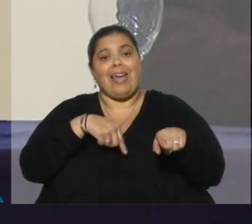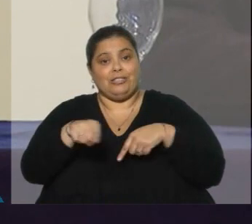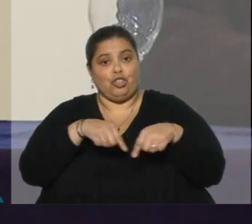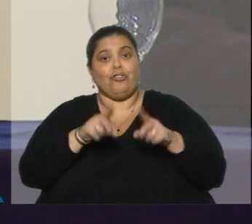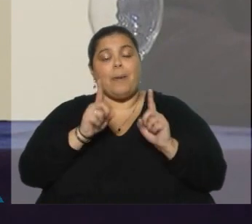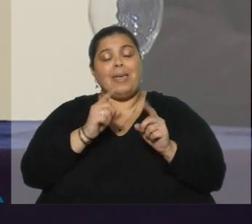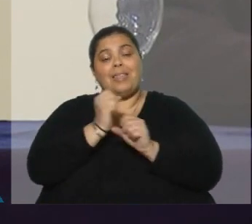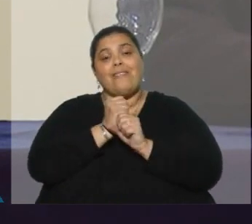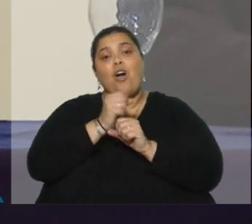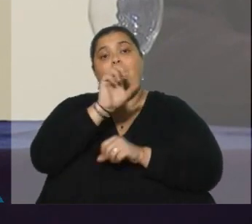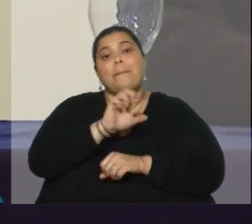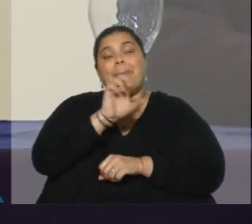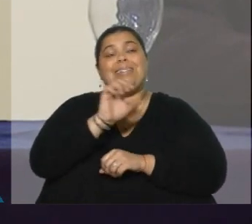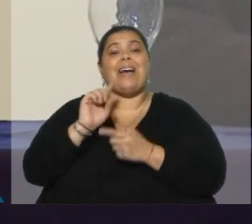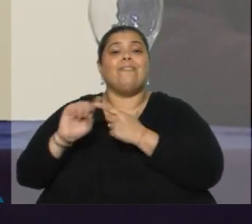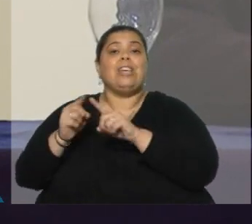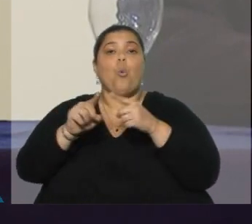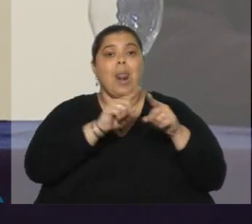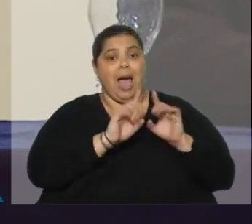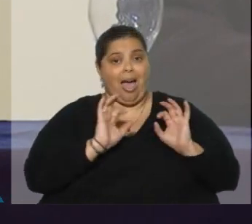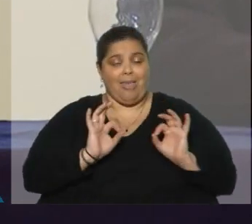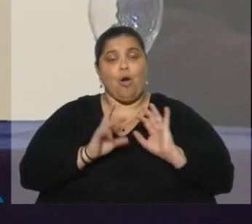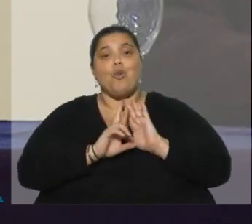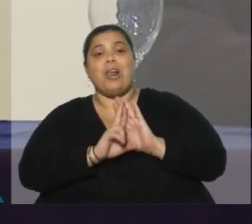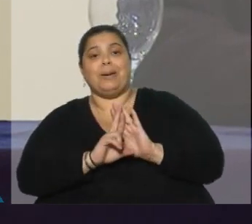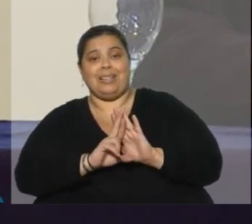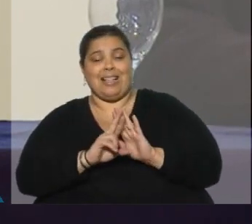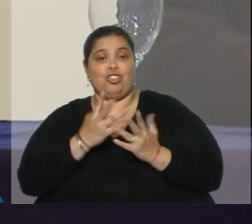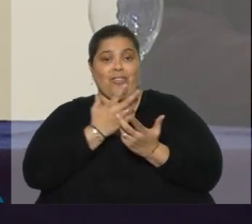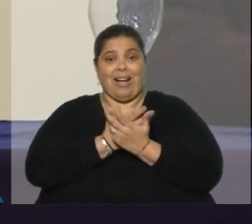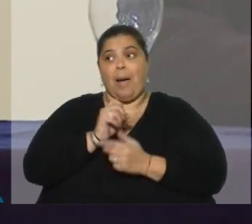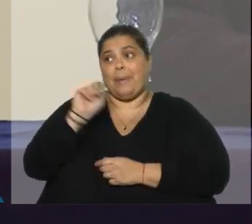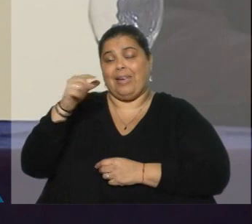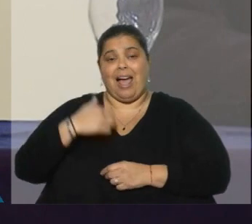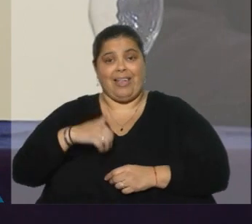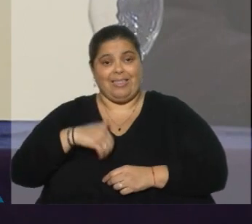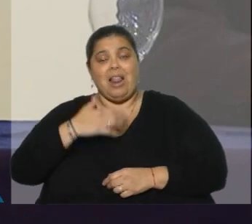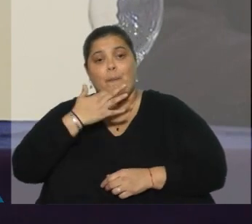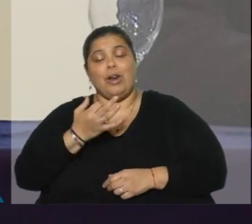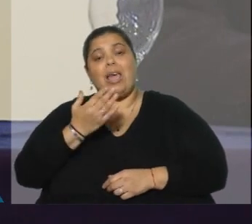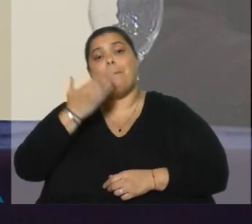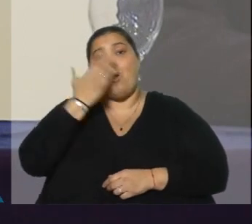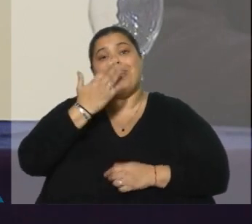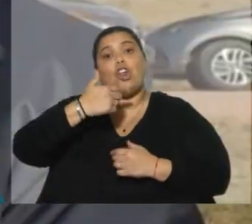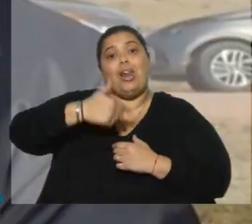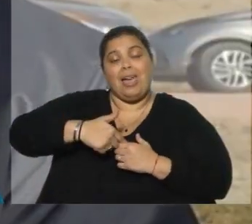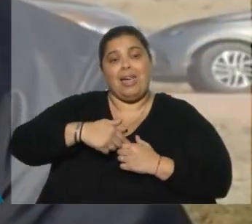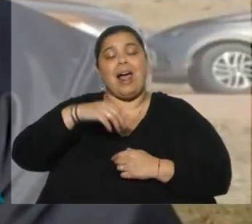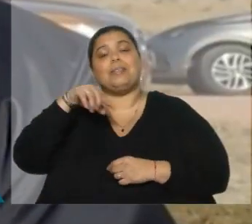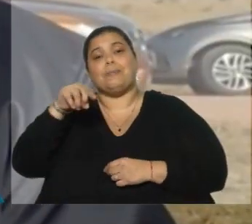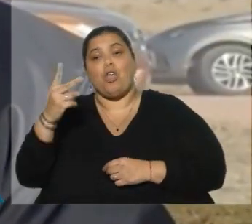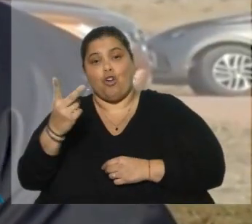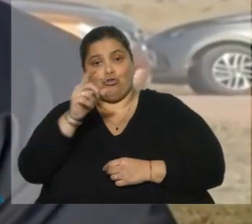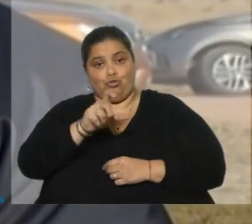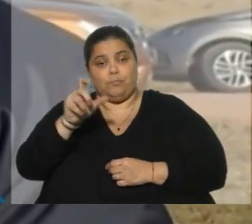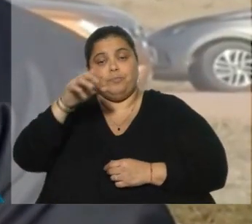empresas vinculadas en representación de la gerencia de ANCAP en Argentina, por ejemplo, en las petroleras Conosur y Carboclor. En el ámbito